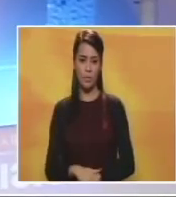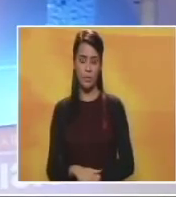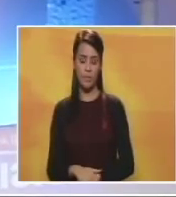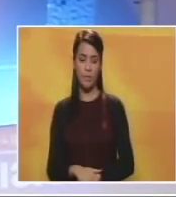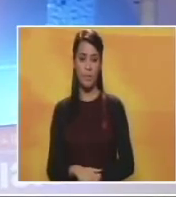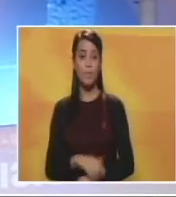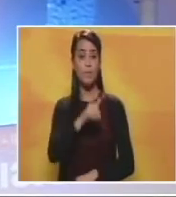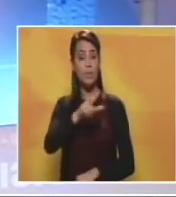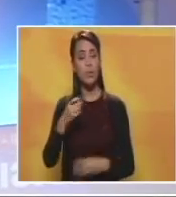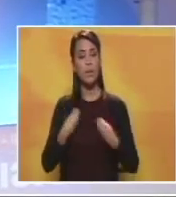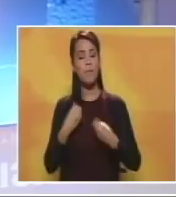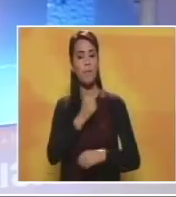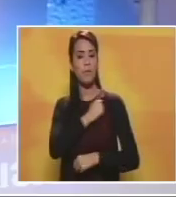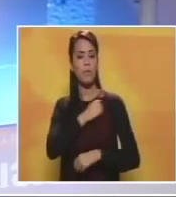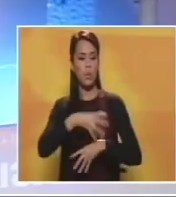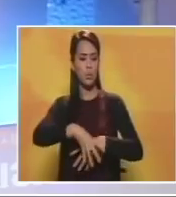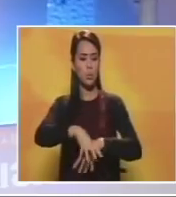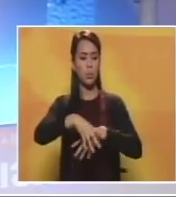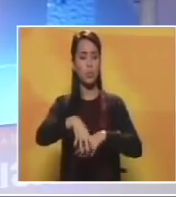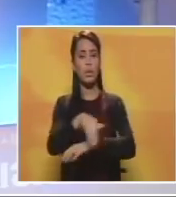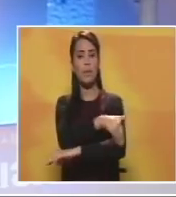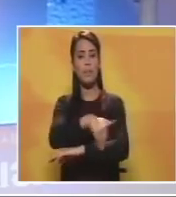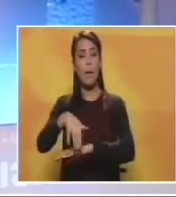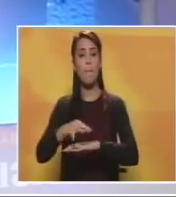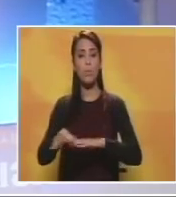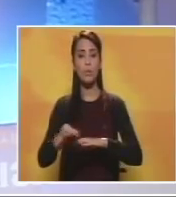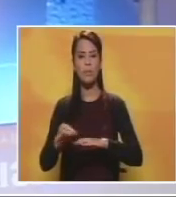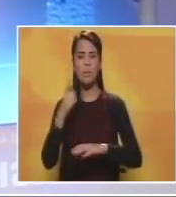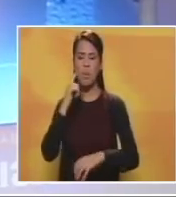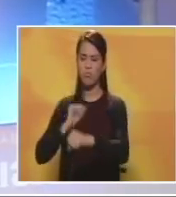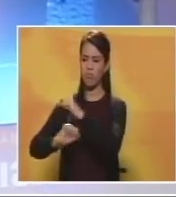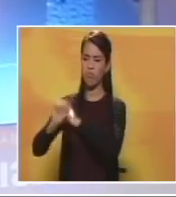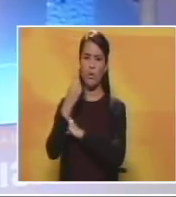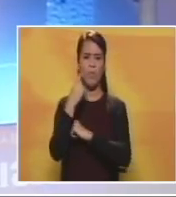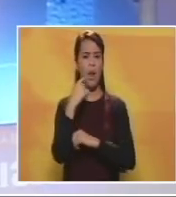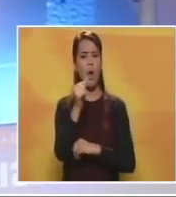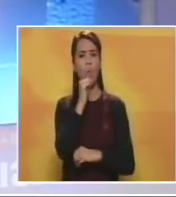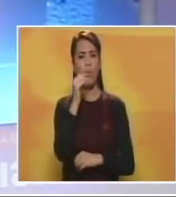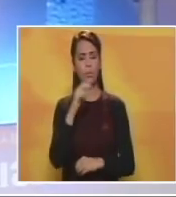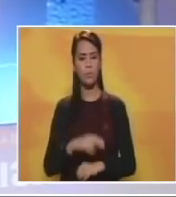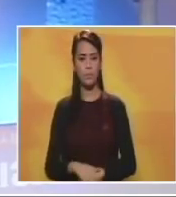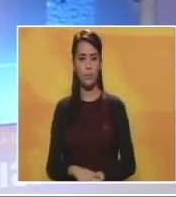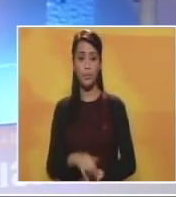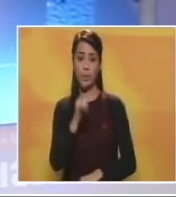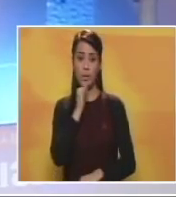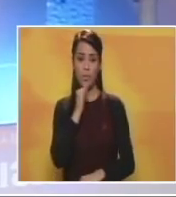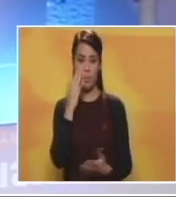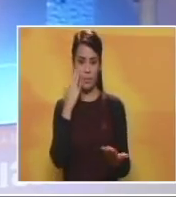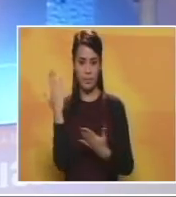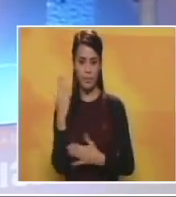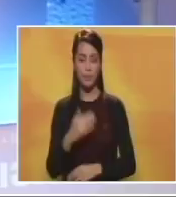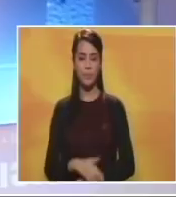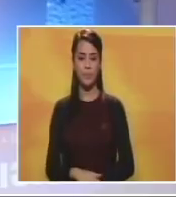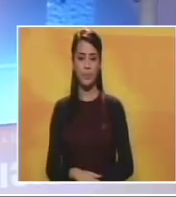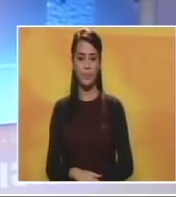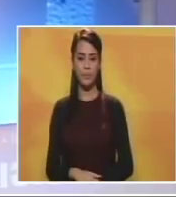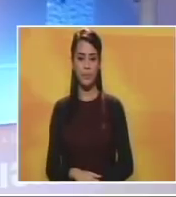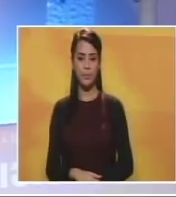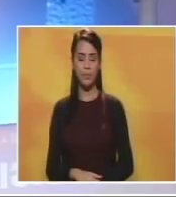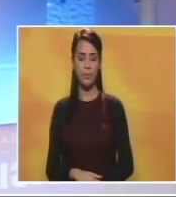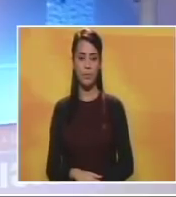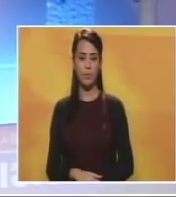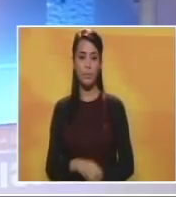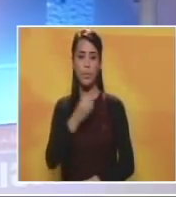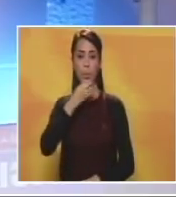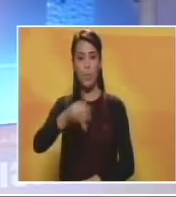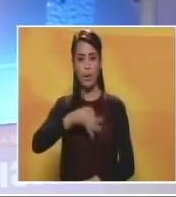Vecinos de Chacao realizaron una movilización por las calles del municipio en rechazo a la falta de agua. Santiago Gutiérrez nos trae los detalles desde esa zona de